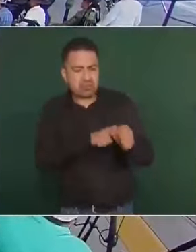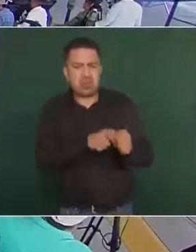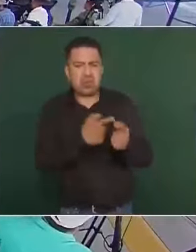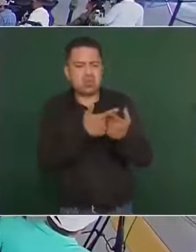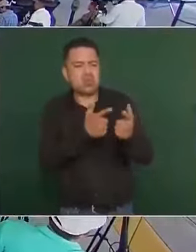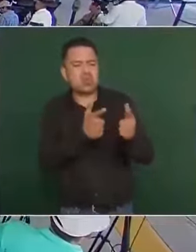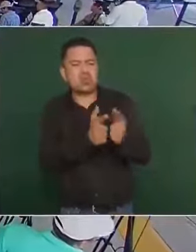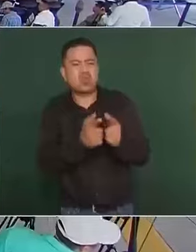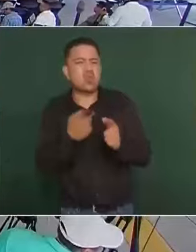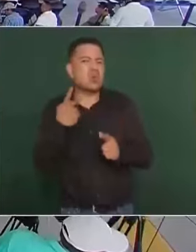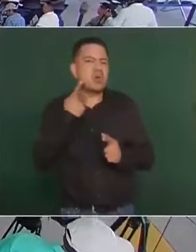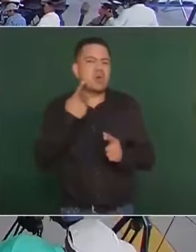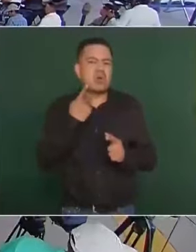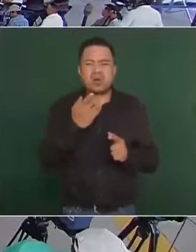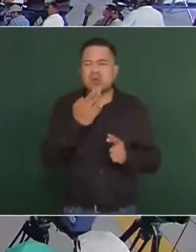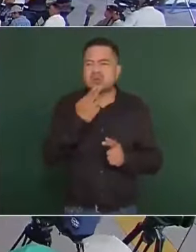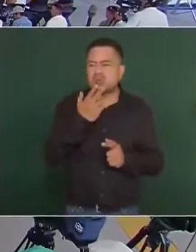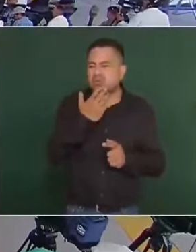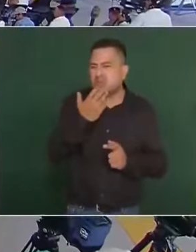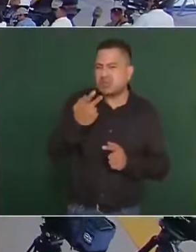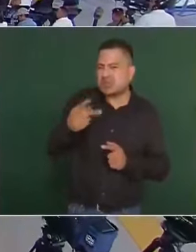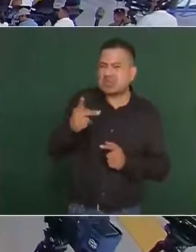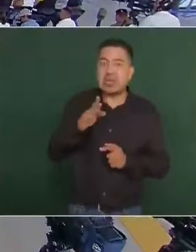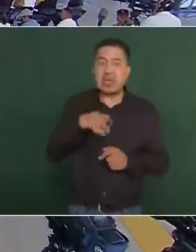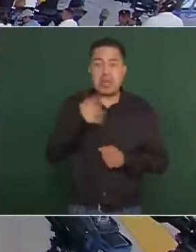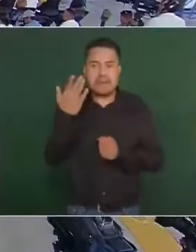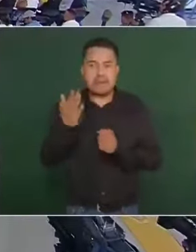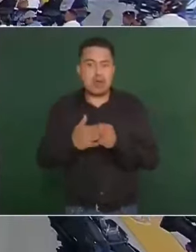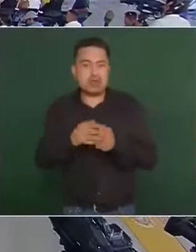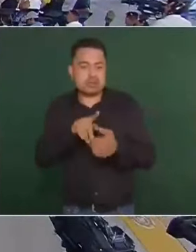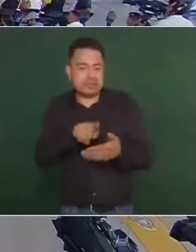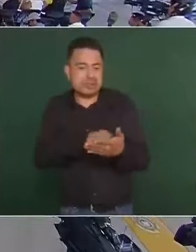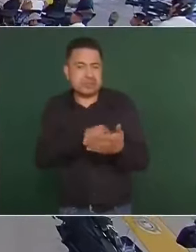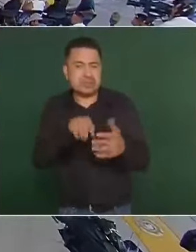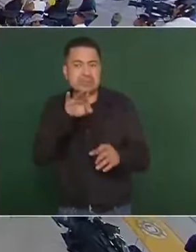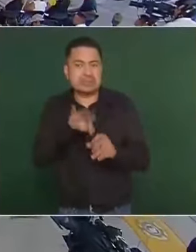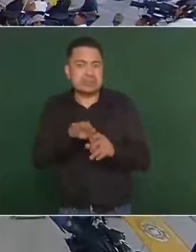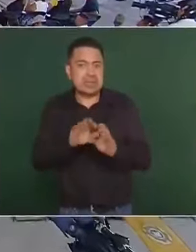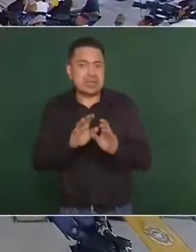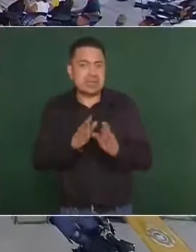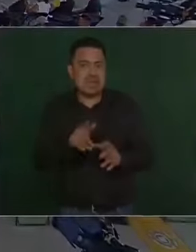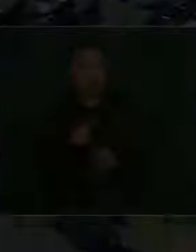en la urgencia de soluciones efectivas para garantizar su seguridad y la viabilidad de su trabajo.